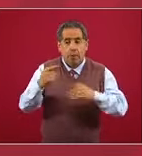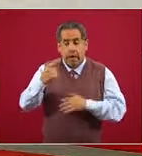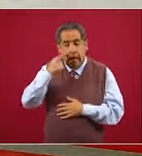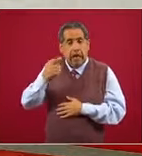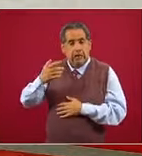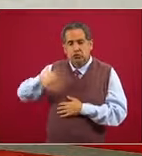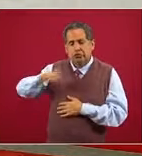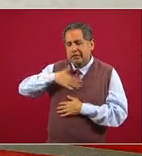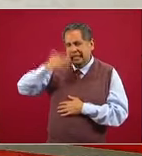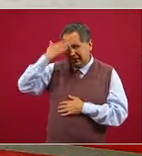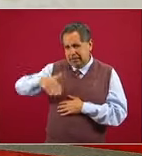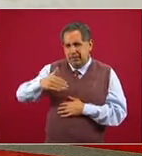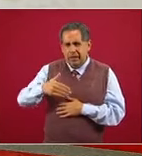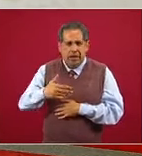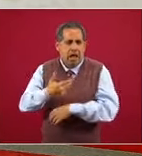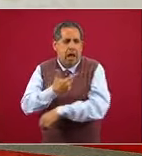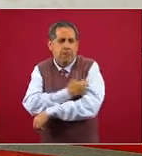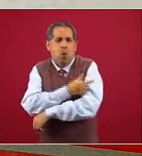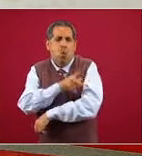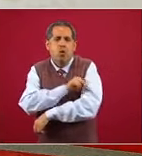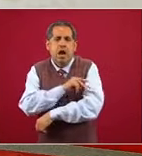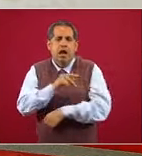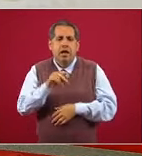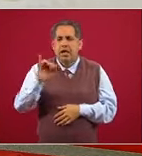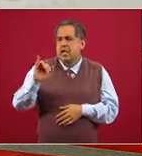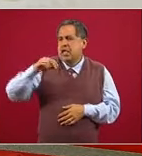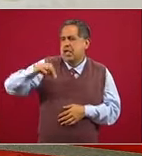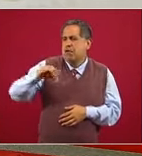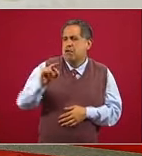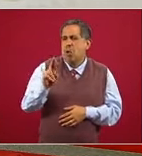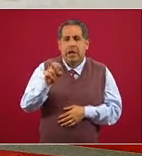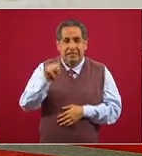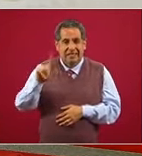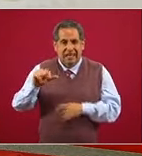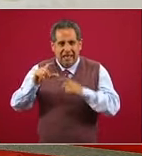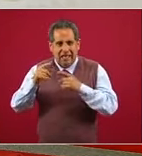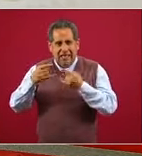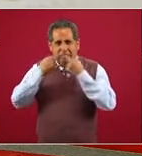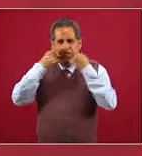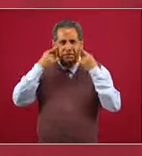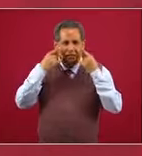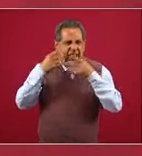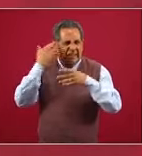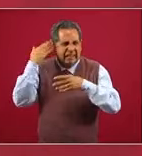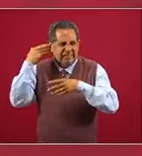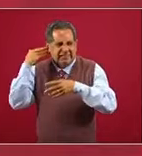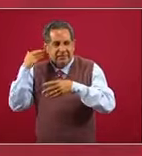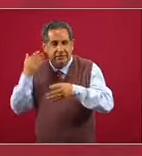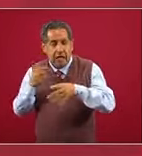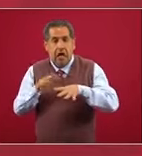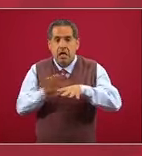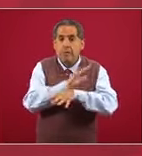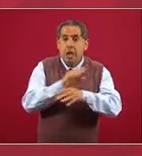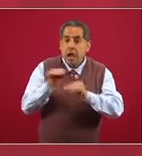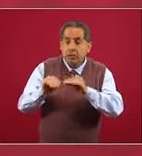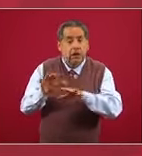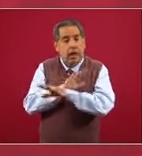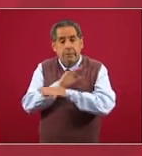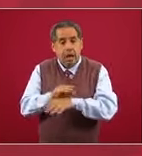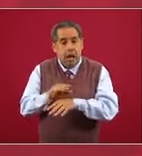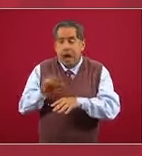que ya conocemos, que es la vacuna de influenza, por ejemplo, precisamente la vacuna de influenza todos los años cambia su